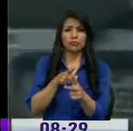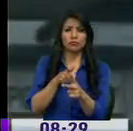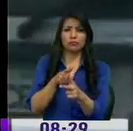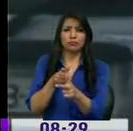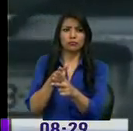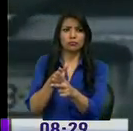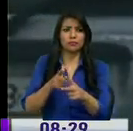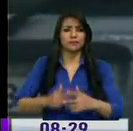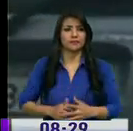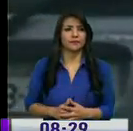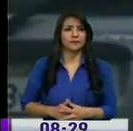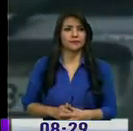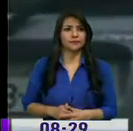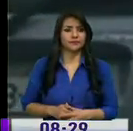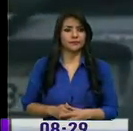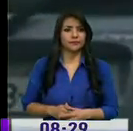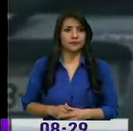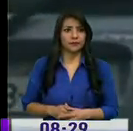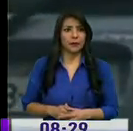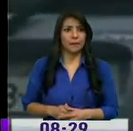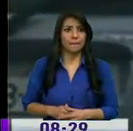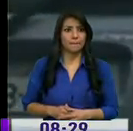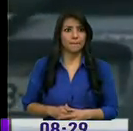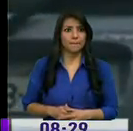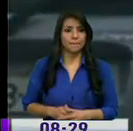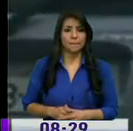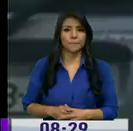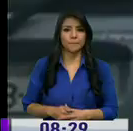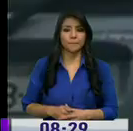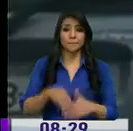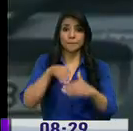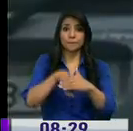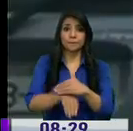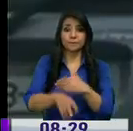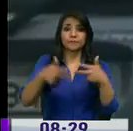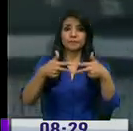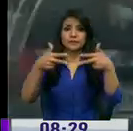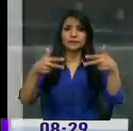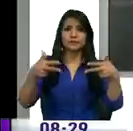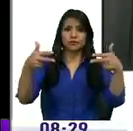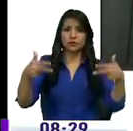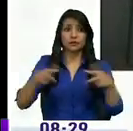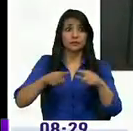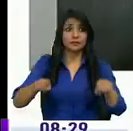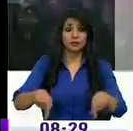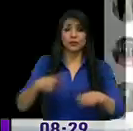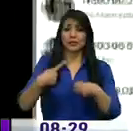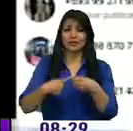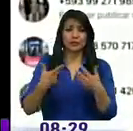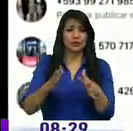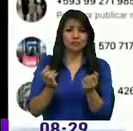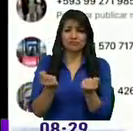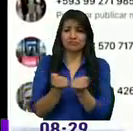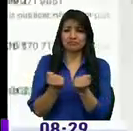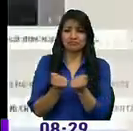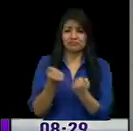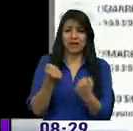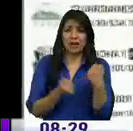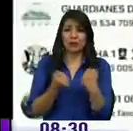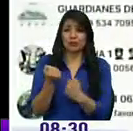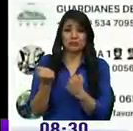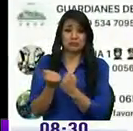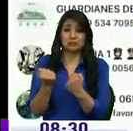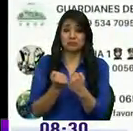se genera. Vean, esto es en el puente de Chillogallo. Claro, el problema es que ya Quito tiene tantos, pero tantos autos